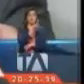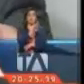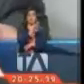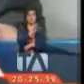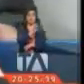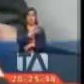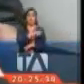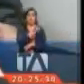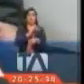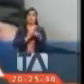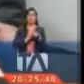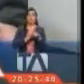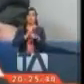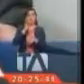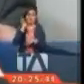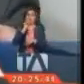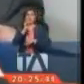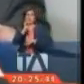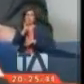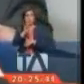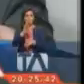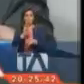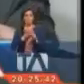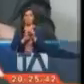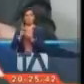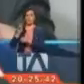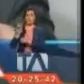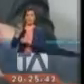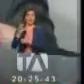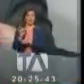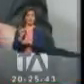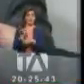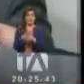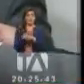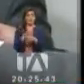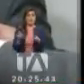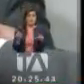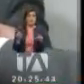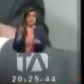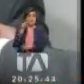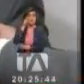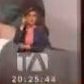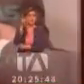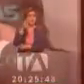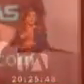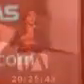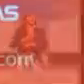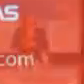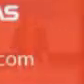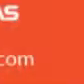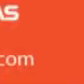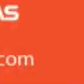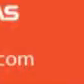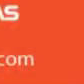Hugo Mora y el ingeniero Pedro Vera tienen un tratamiento diferente por parte de Fiscalía y de las autoridades.